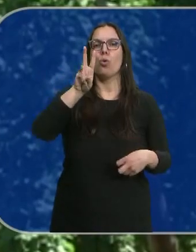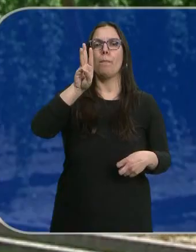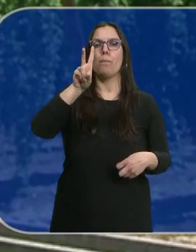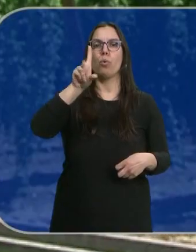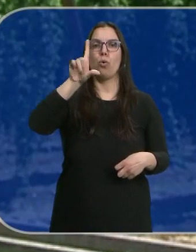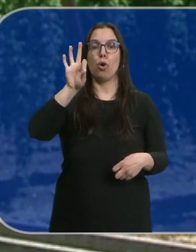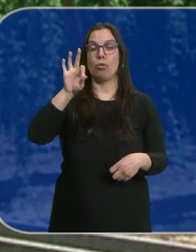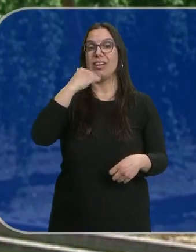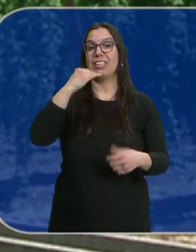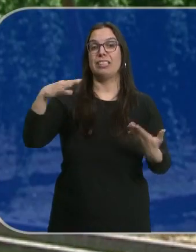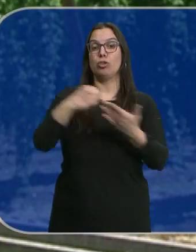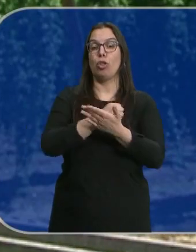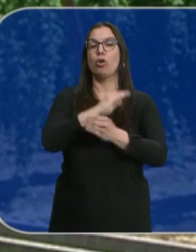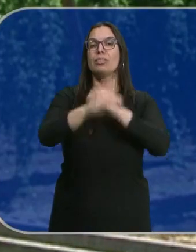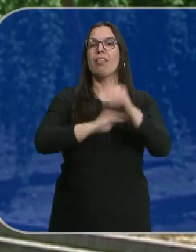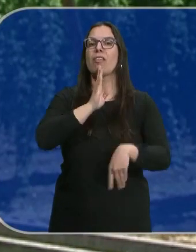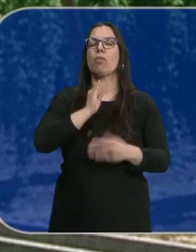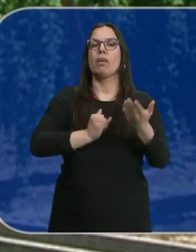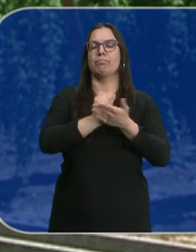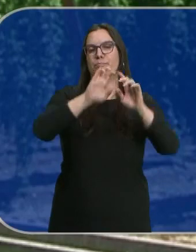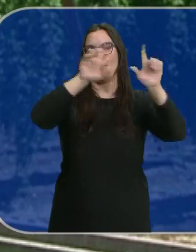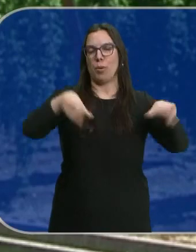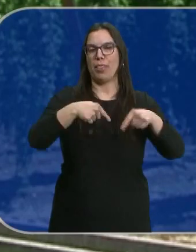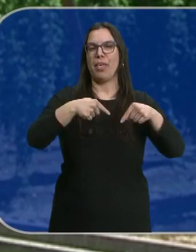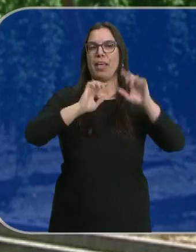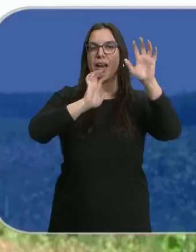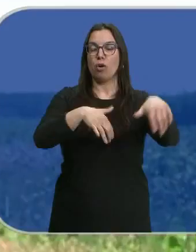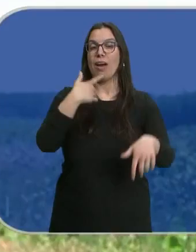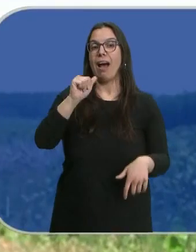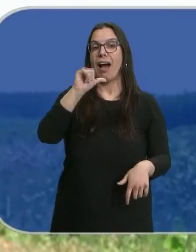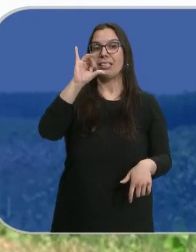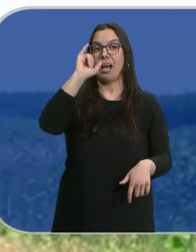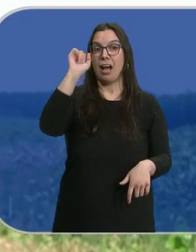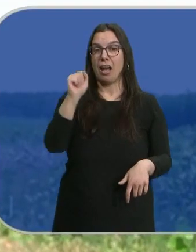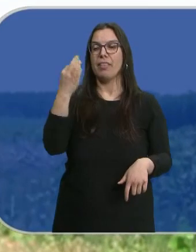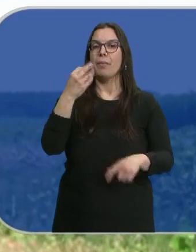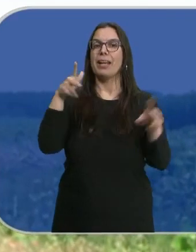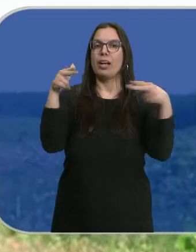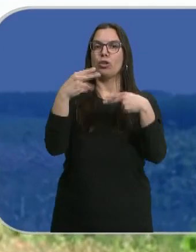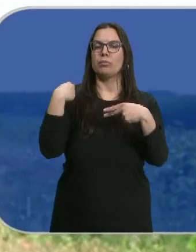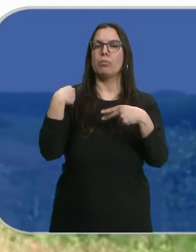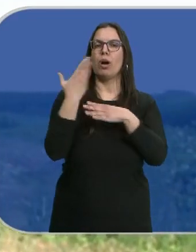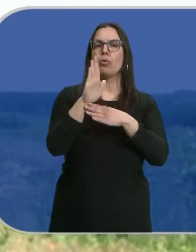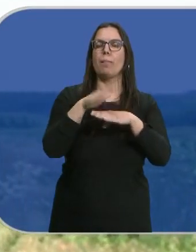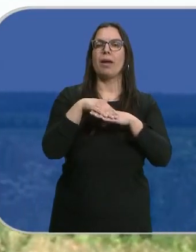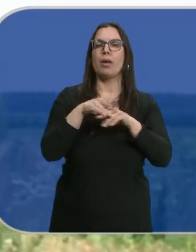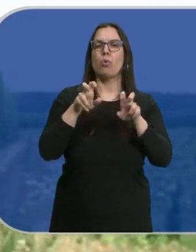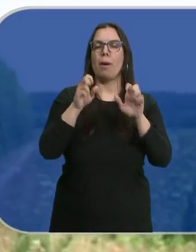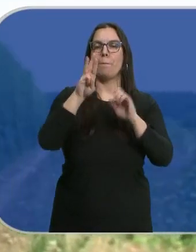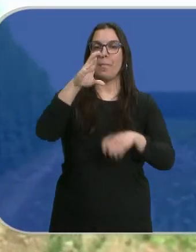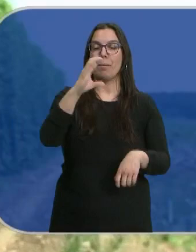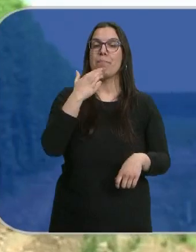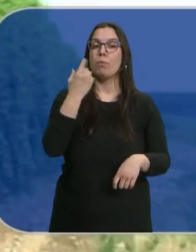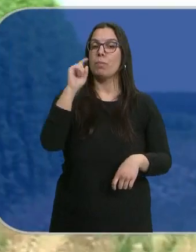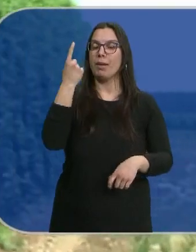su totalidad la provincia de León. Asaja ha propuesto corregir los recortes en las ayudas que plantea la nueva PAC, pero su principal demanda ha sido revisar el